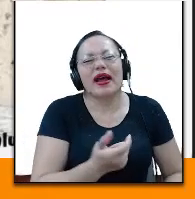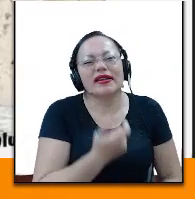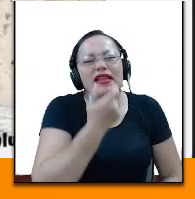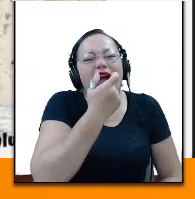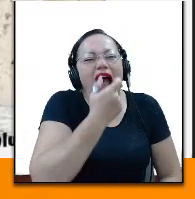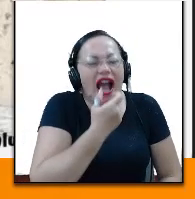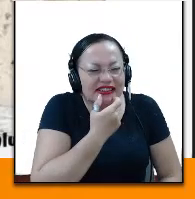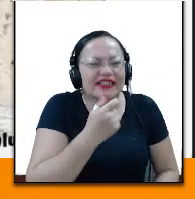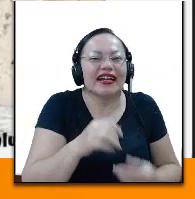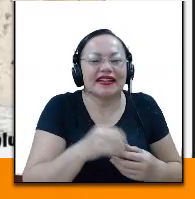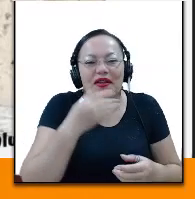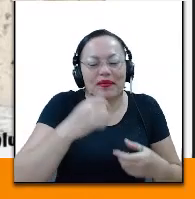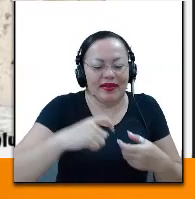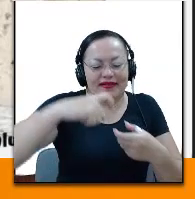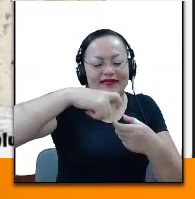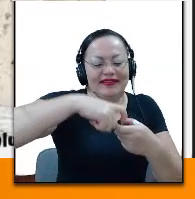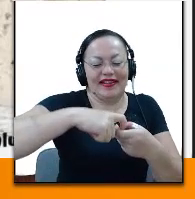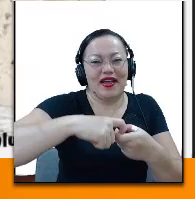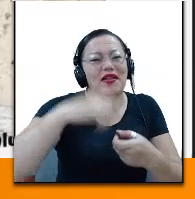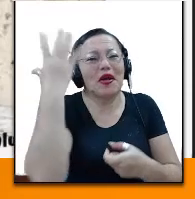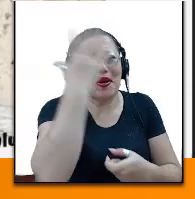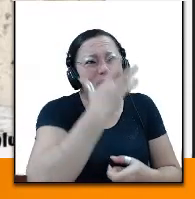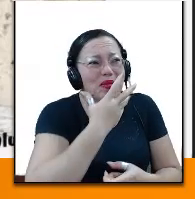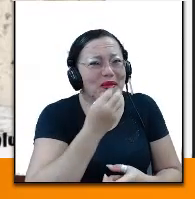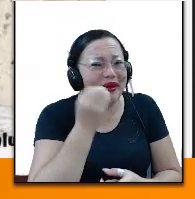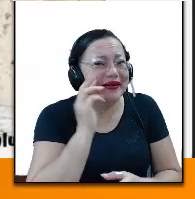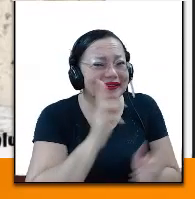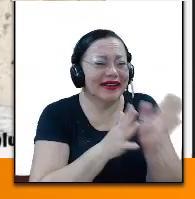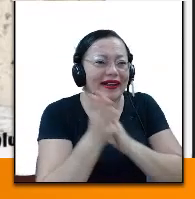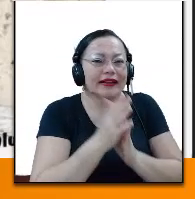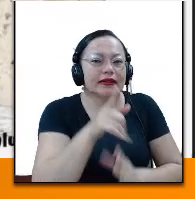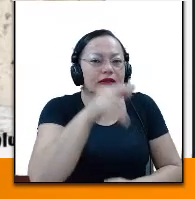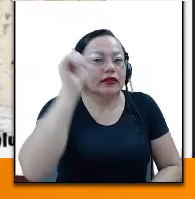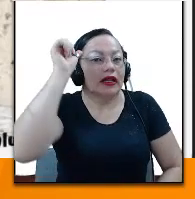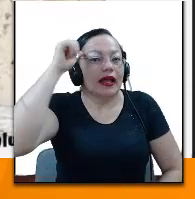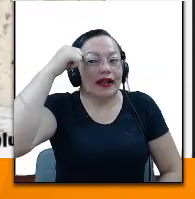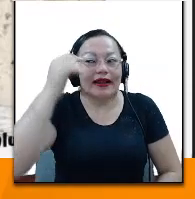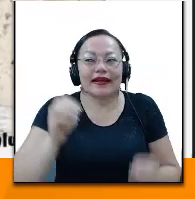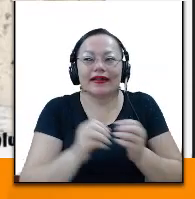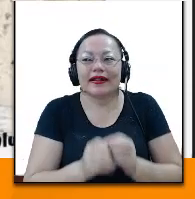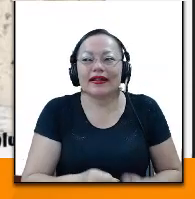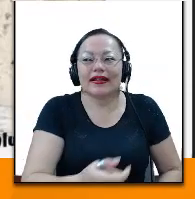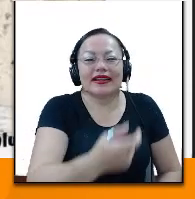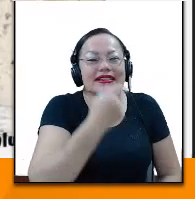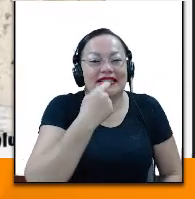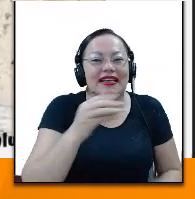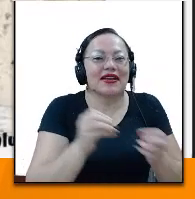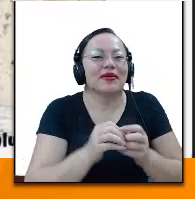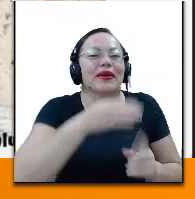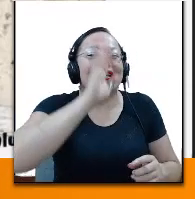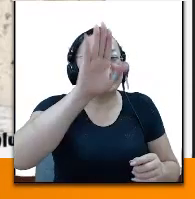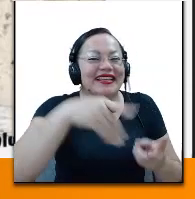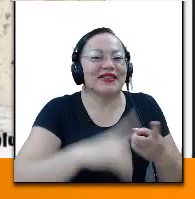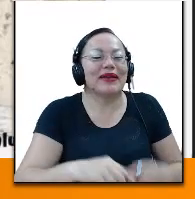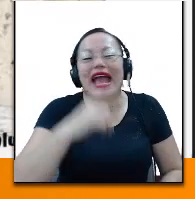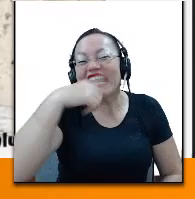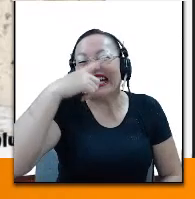del batido, ¿cierto? Como decorativo. Recuerde que si come galleta Oreo, revísese bien los dientes después.